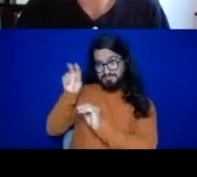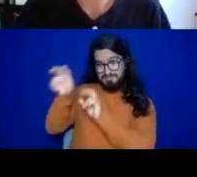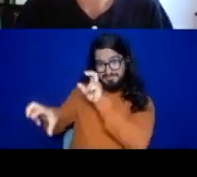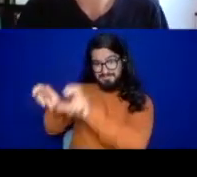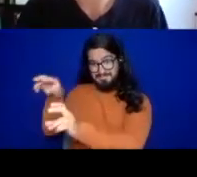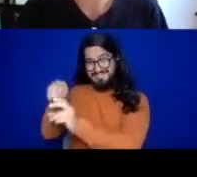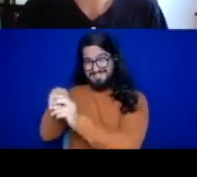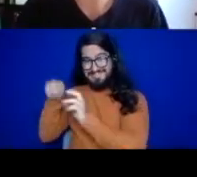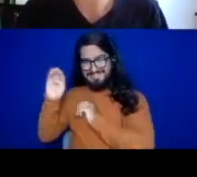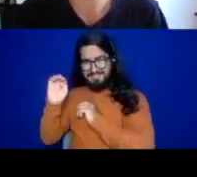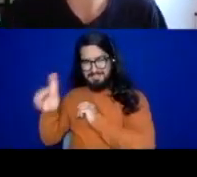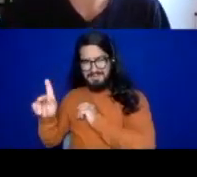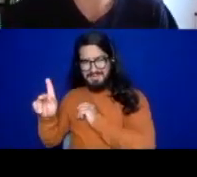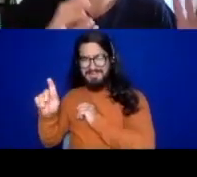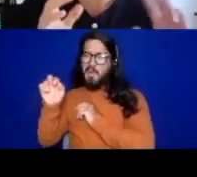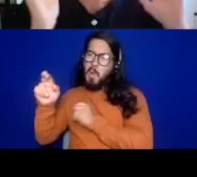un banco